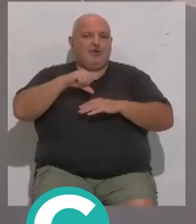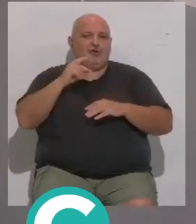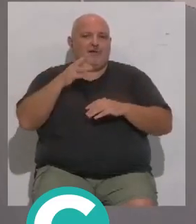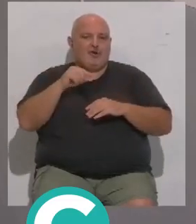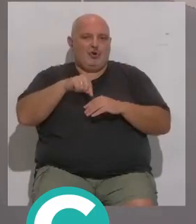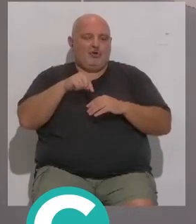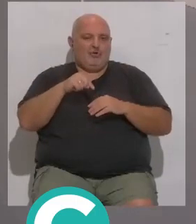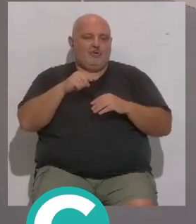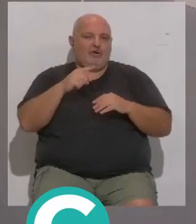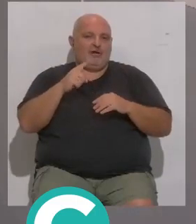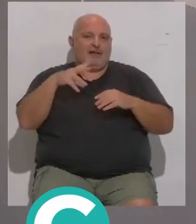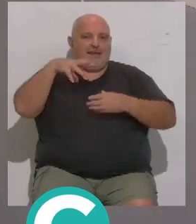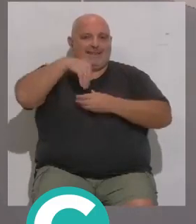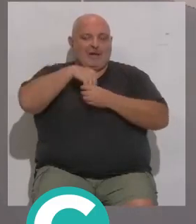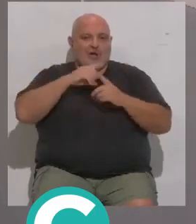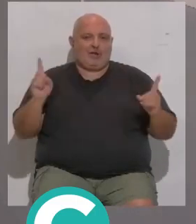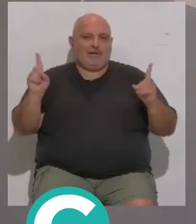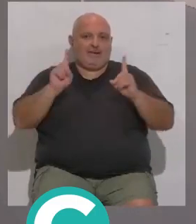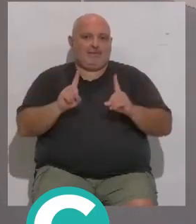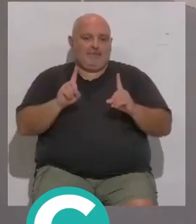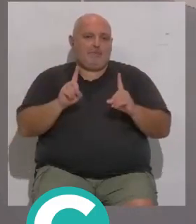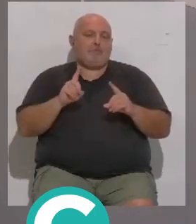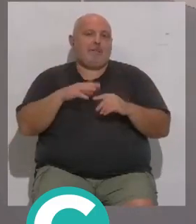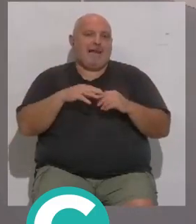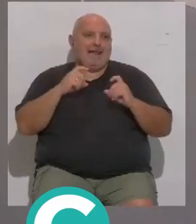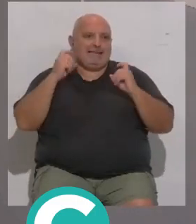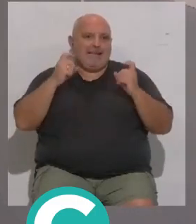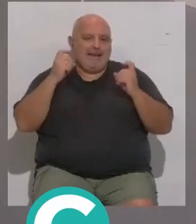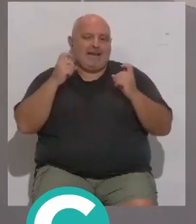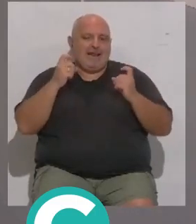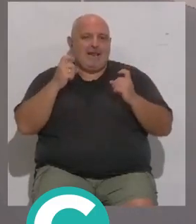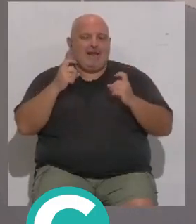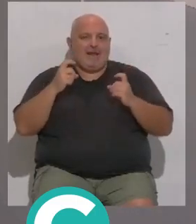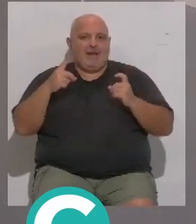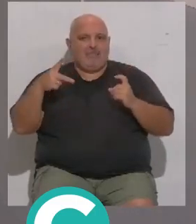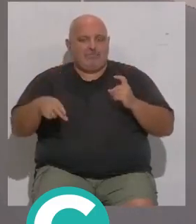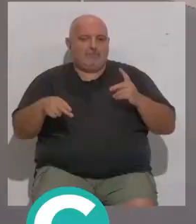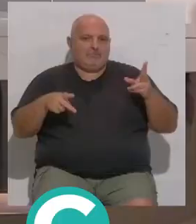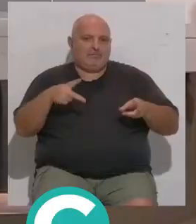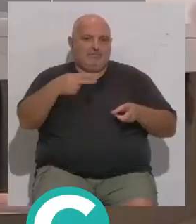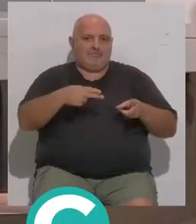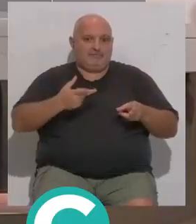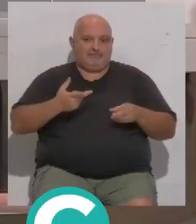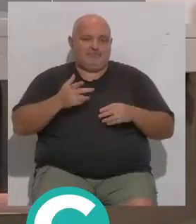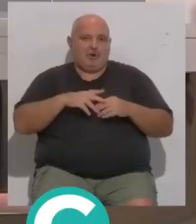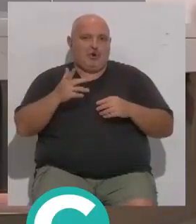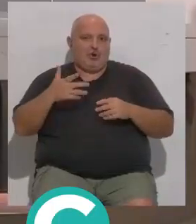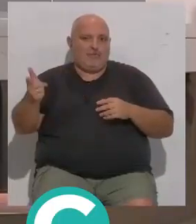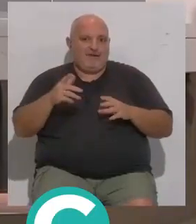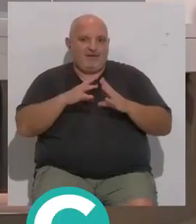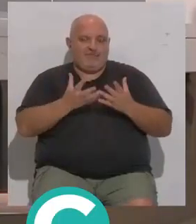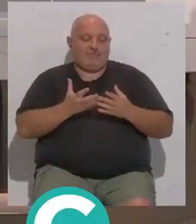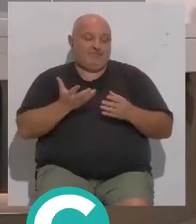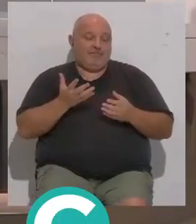Sobrino y la de los interiores para ir intentando neutralizar ese avance. Sí, también el referente